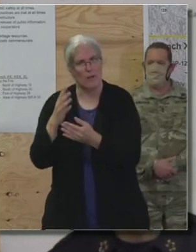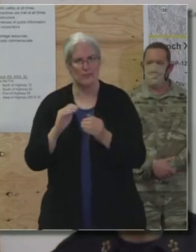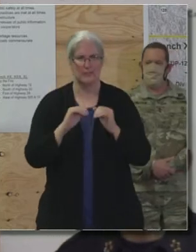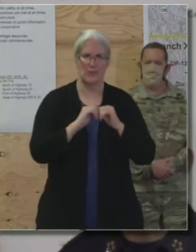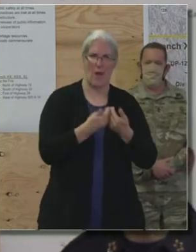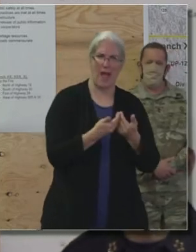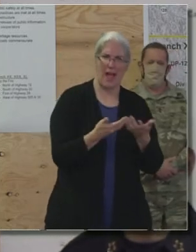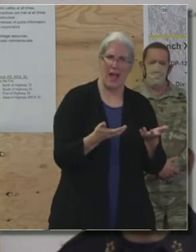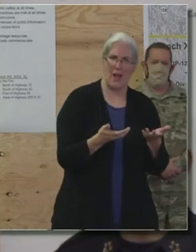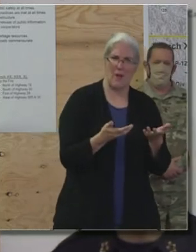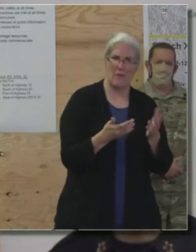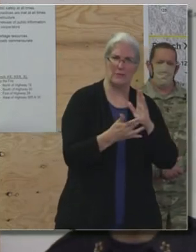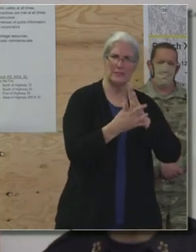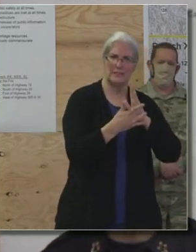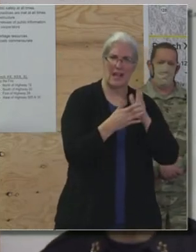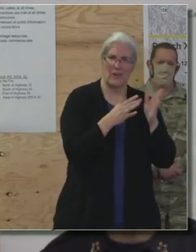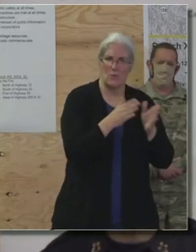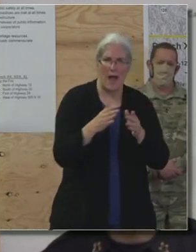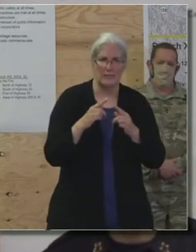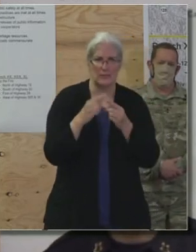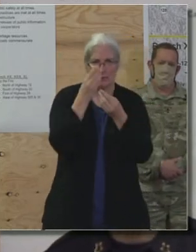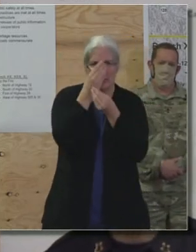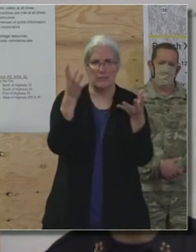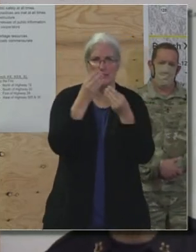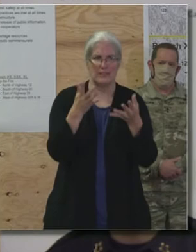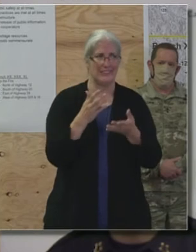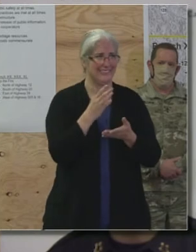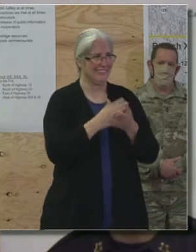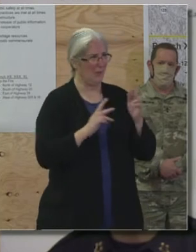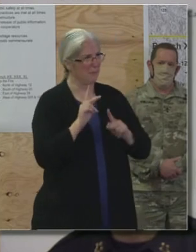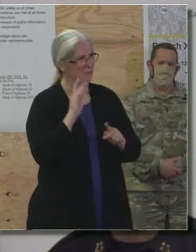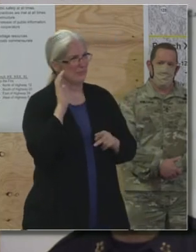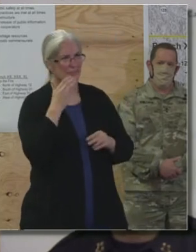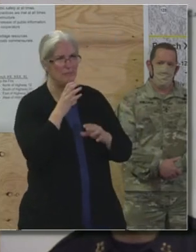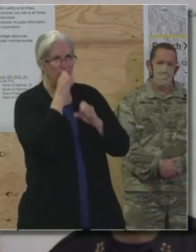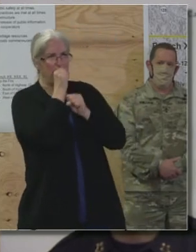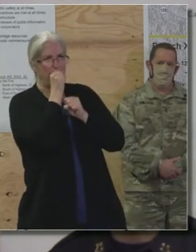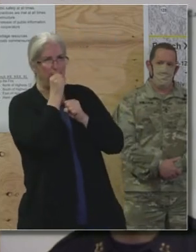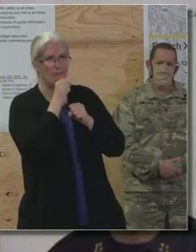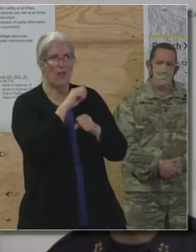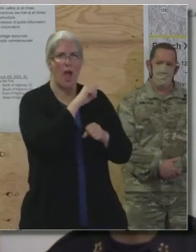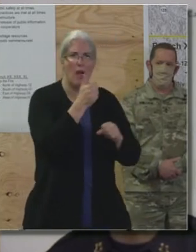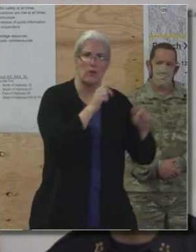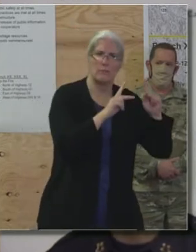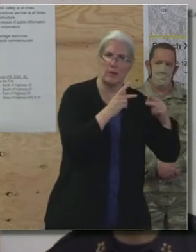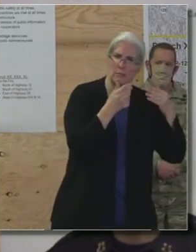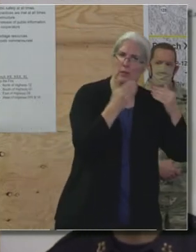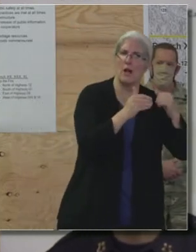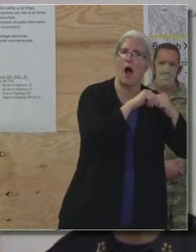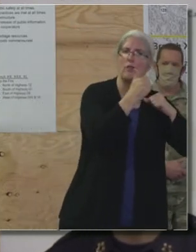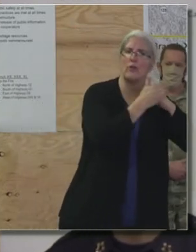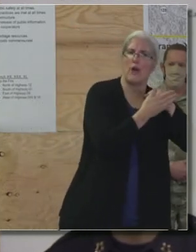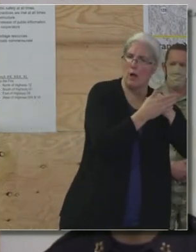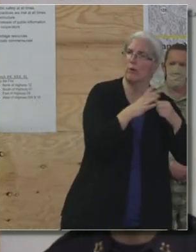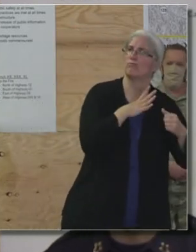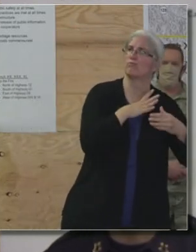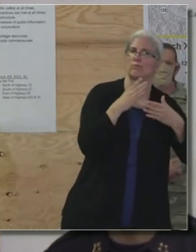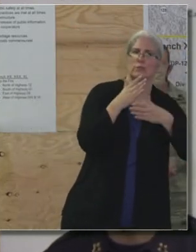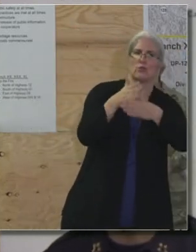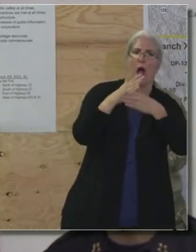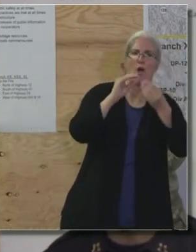muchos no lo quieren publicar aunque lo tengan otros han recibido la información entonces la pregunta es